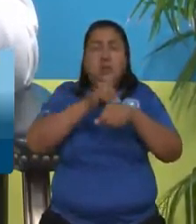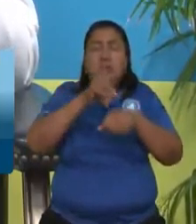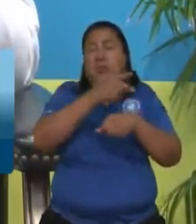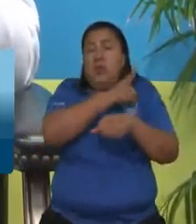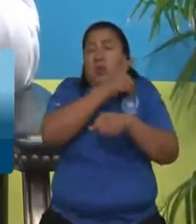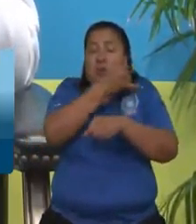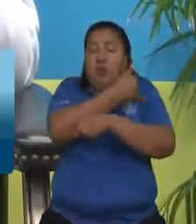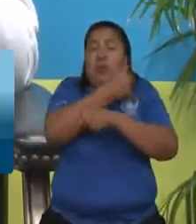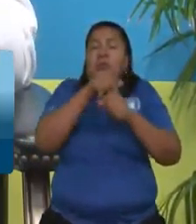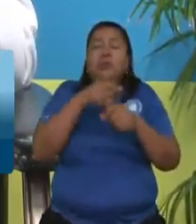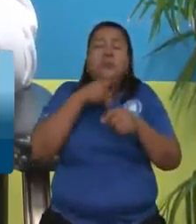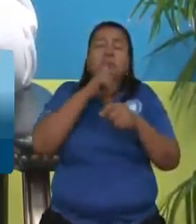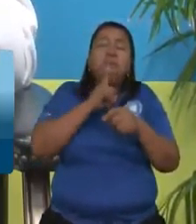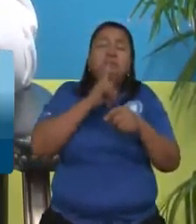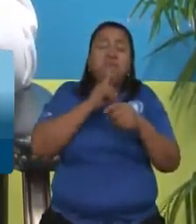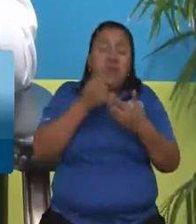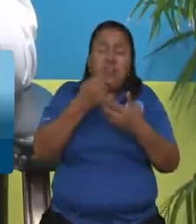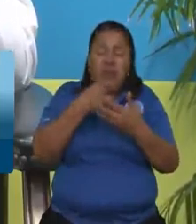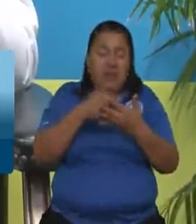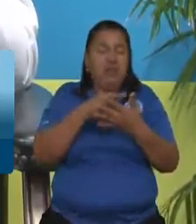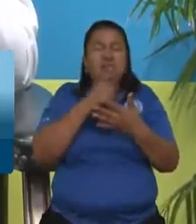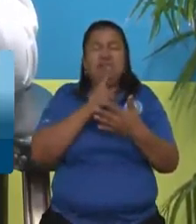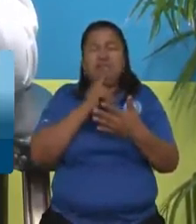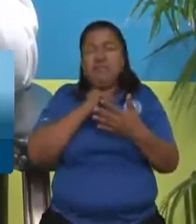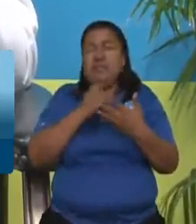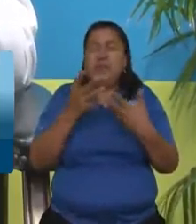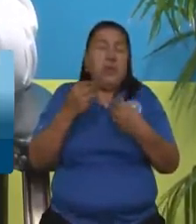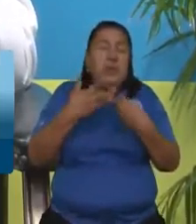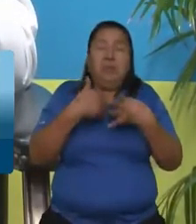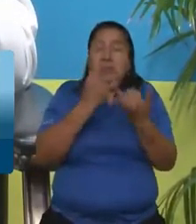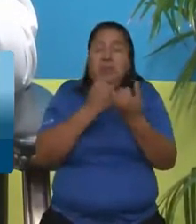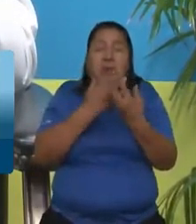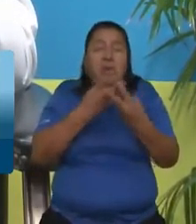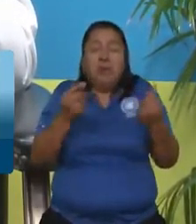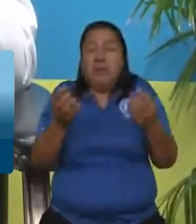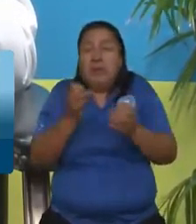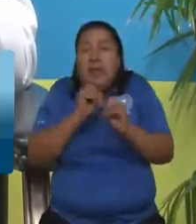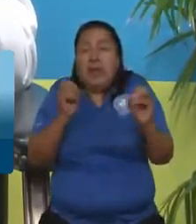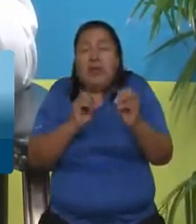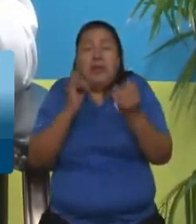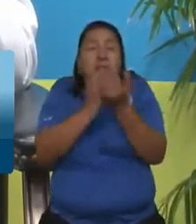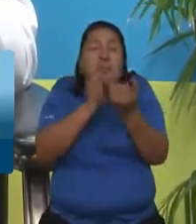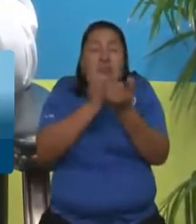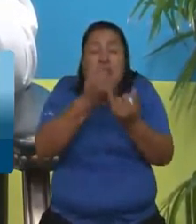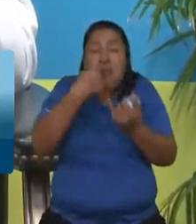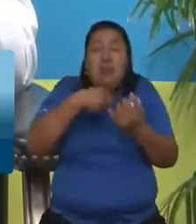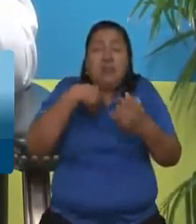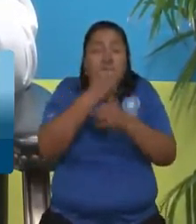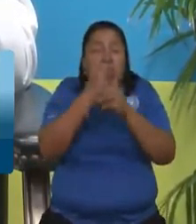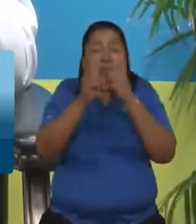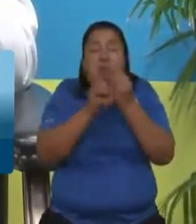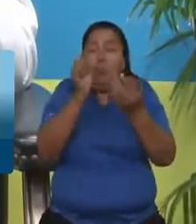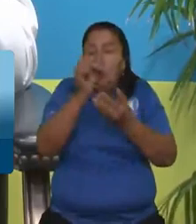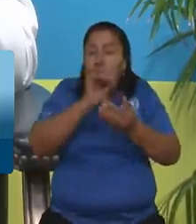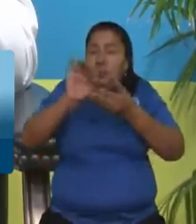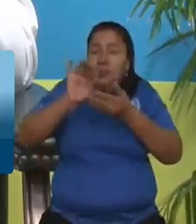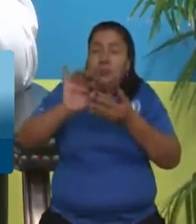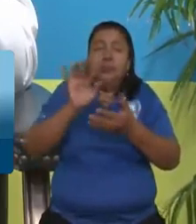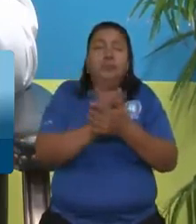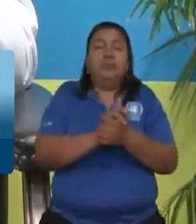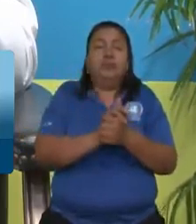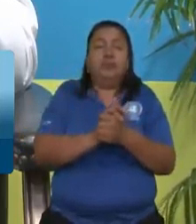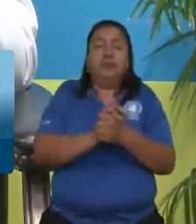esta es una práctica prohibida para todos, y se lo hacen bastante a los niños, entonces hay que ir quitando el hábito, porque este hábito es tóxico